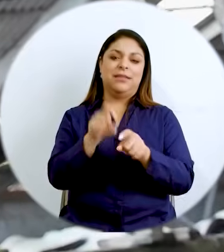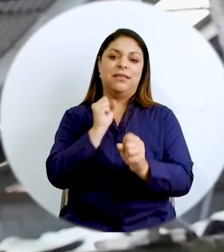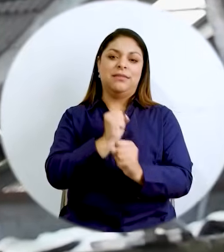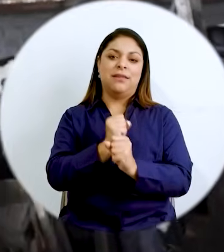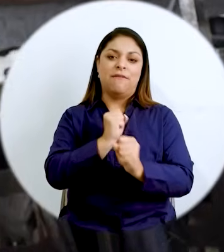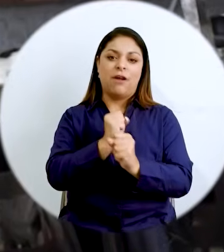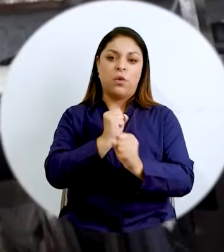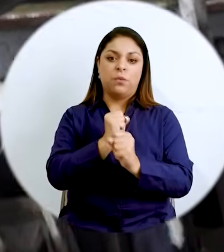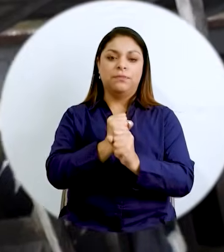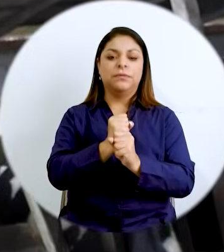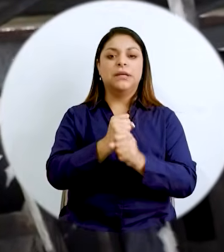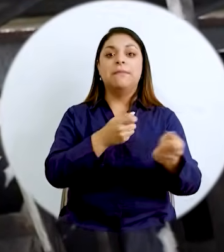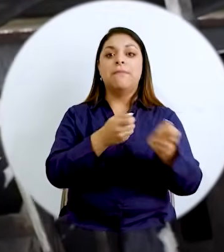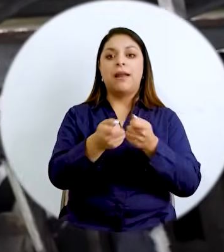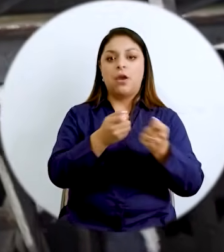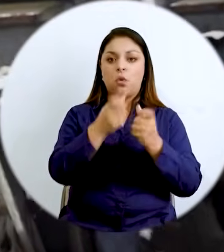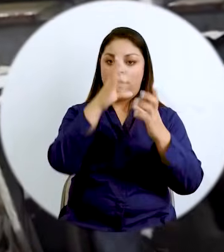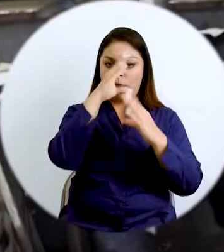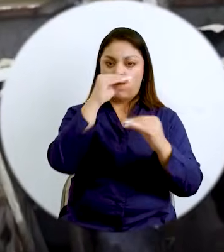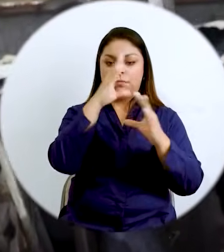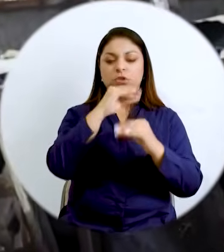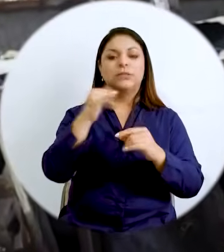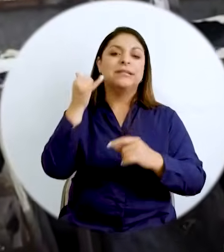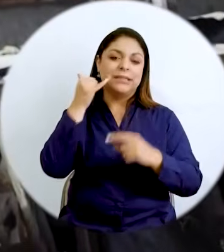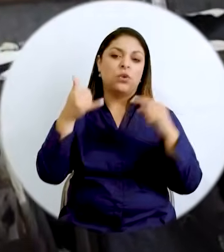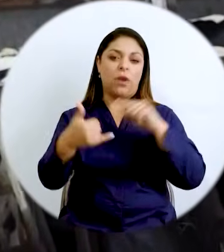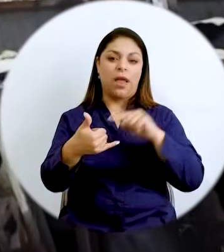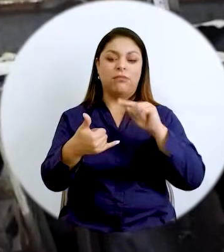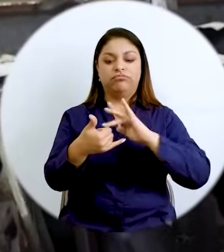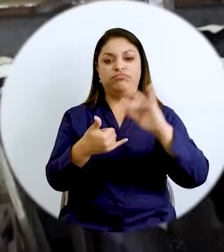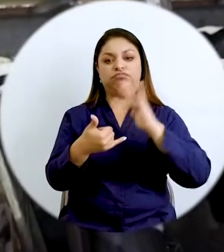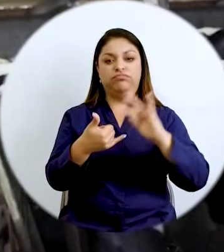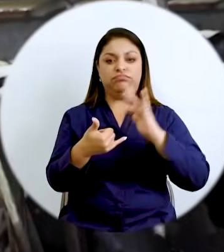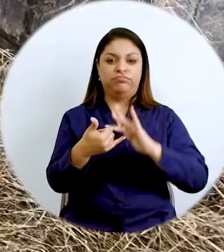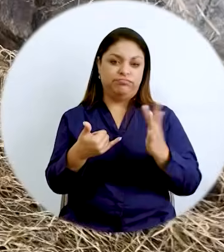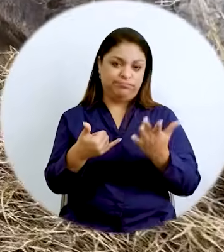también y manejo de la información desde el celular.